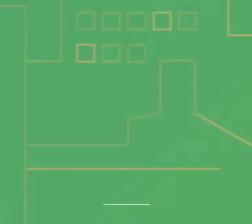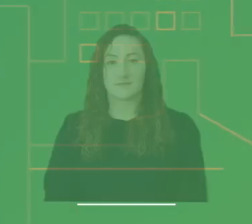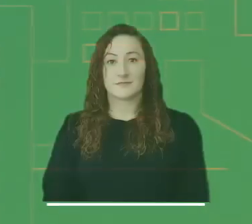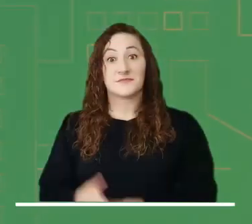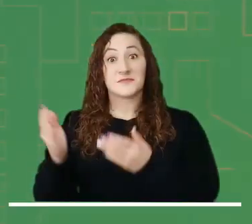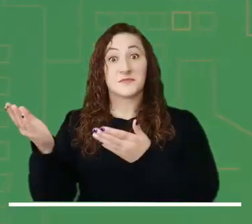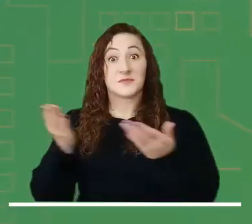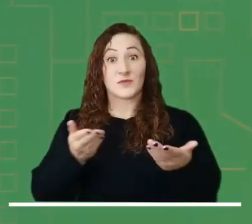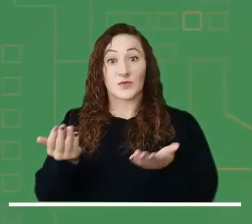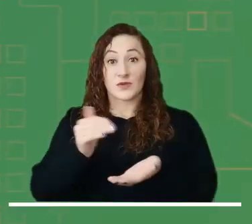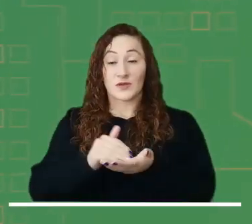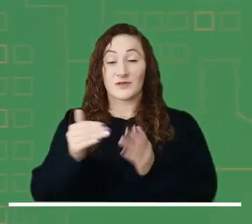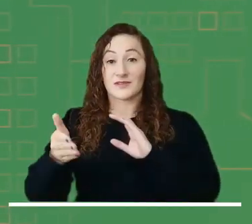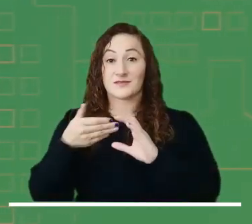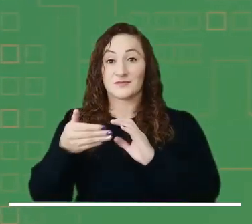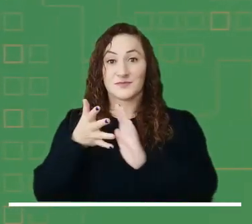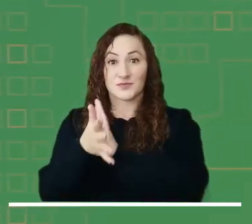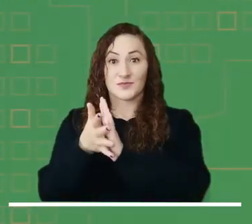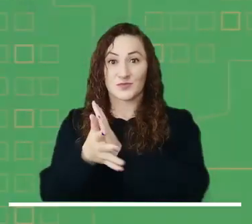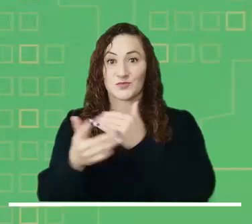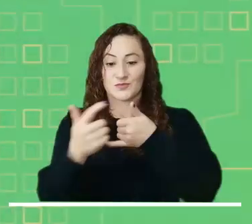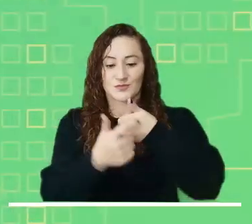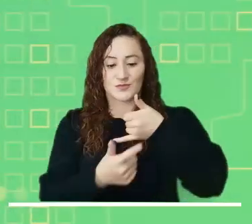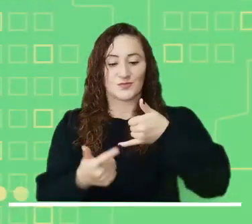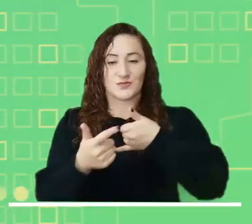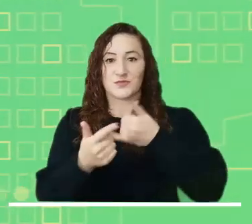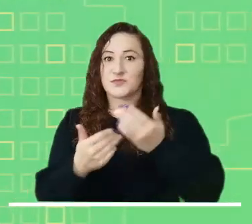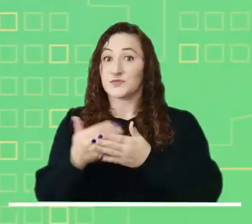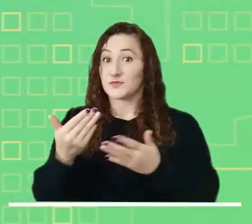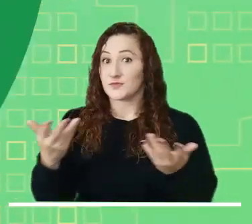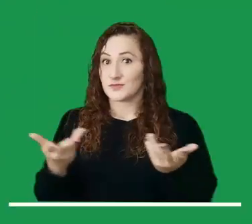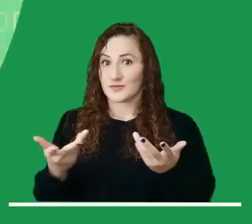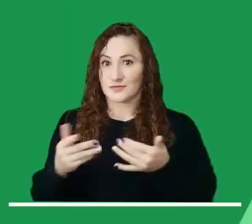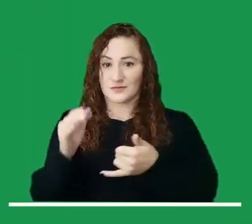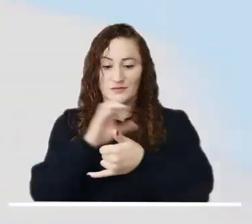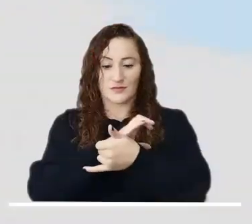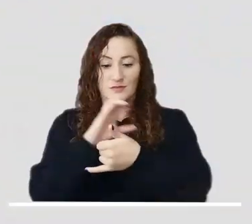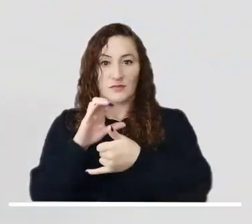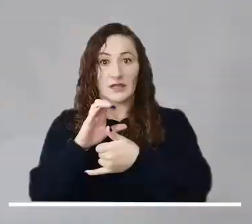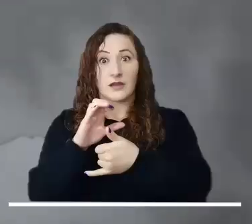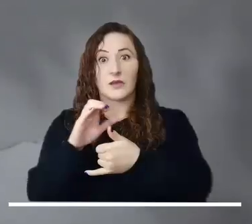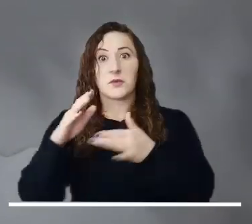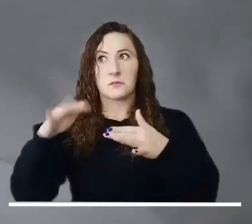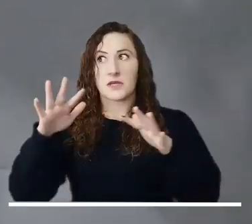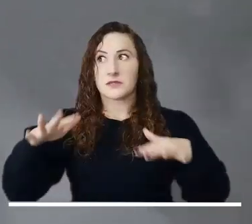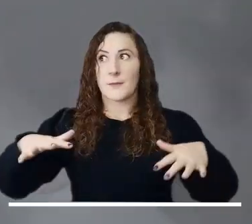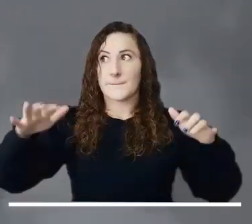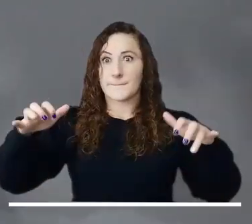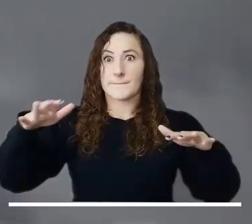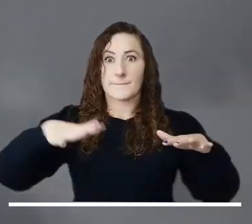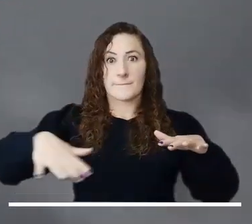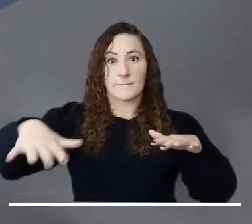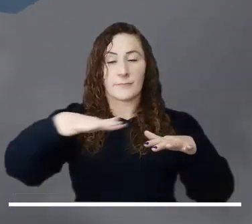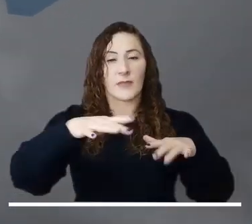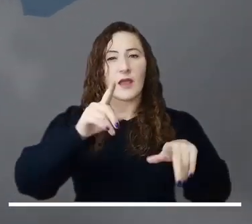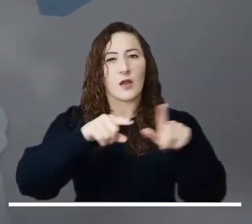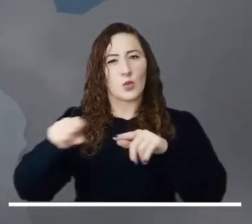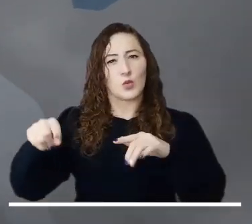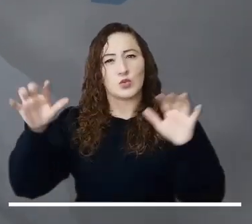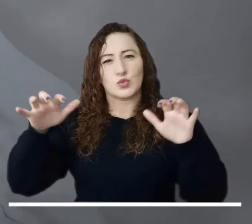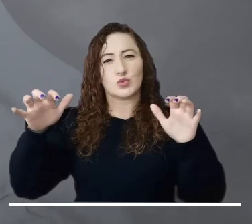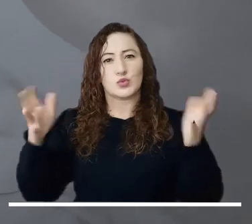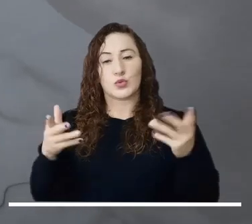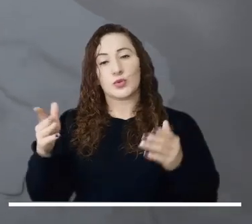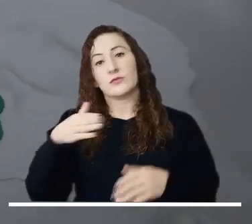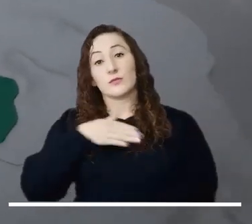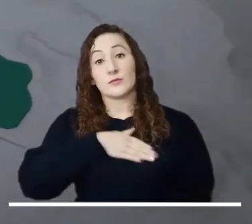Bienvenidos una noche más a conocer el pronóstico del tiempo en las diferentes regiones del país. Este recorrido inicia por el Caribe, donde a pesar